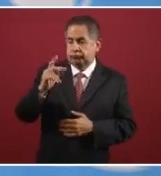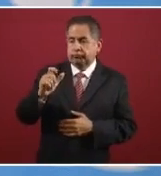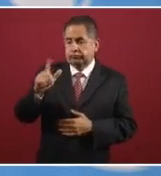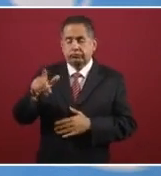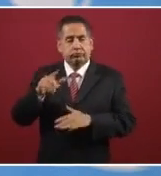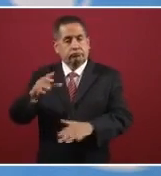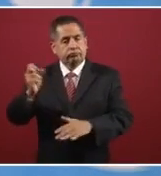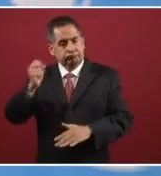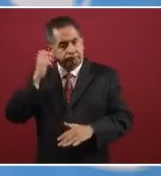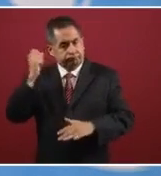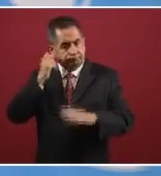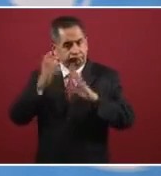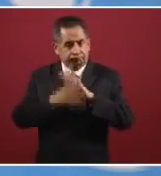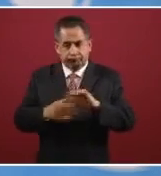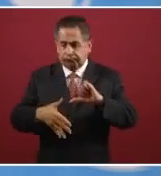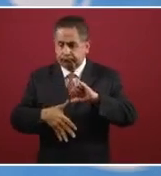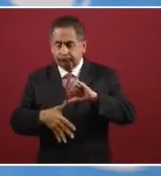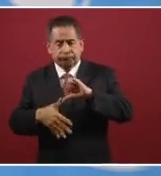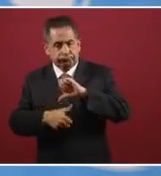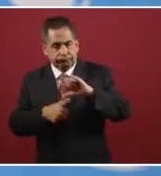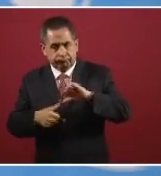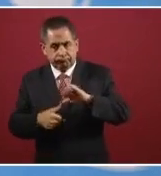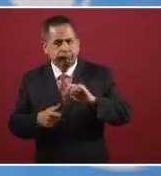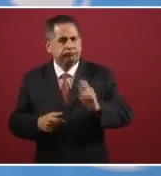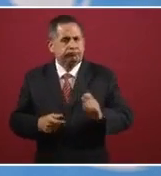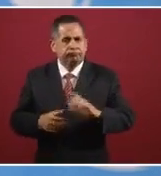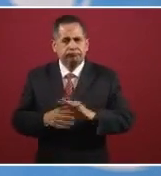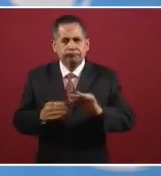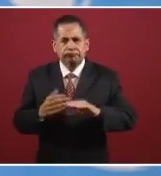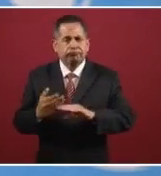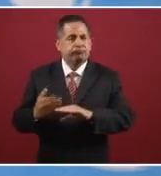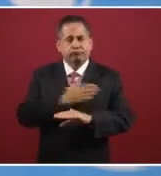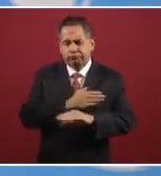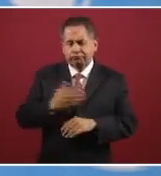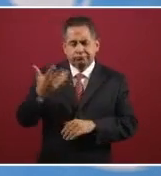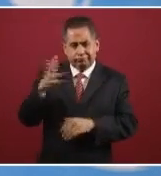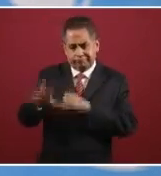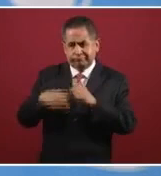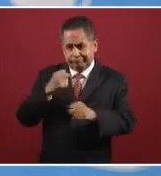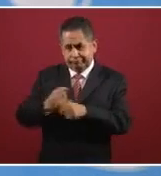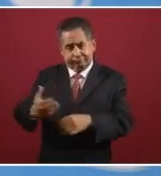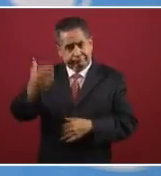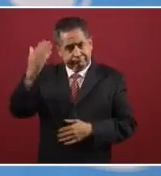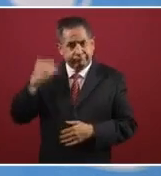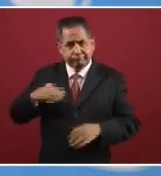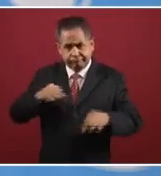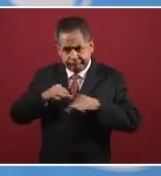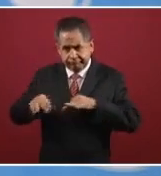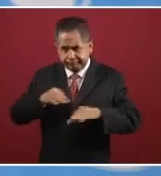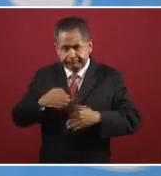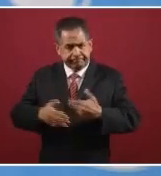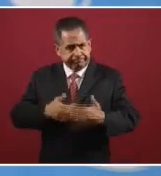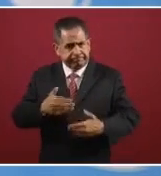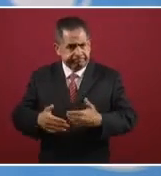sobre desarrollo social en América Latina y el Caribe, que empezó hace ya más de 10 años y desde